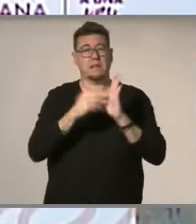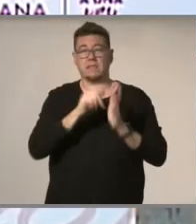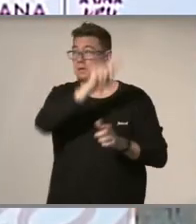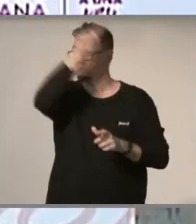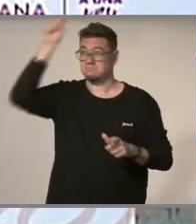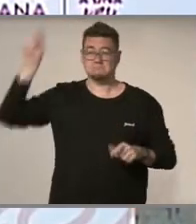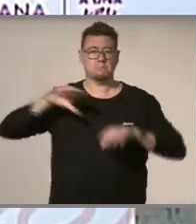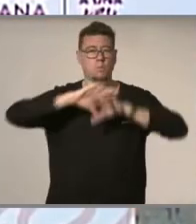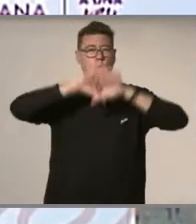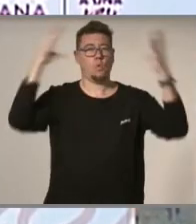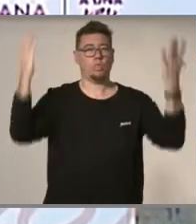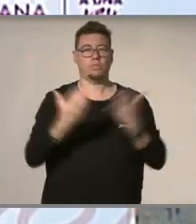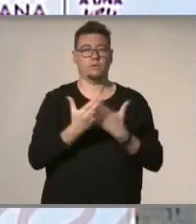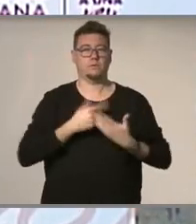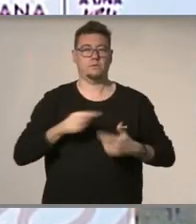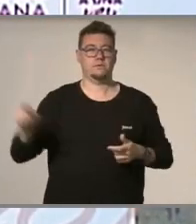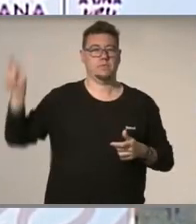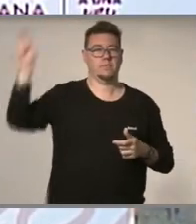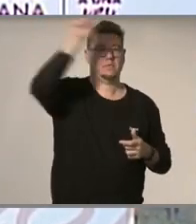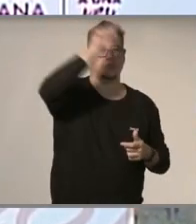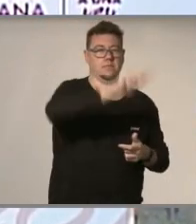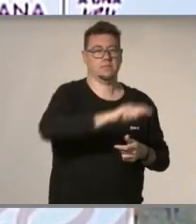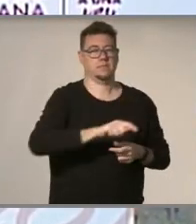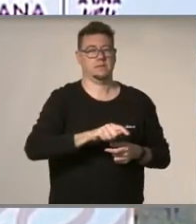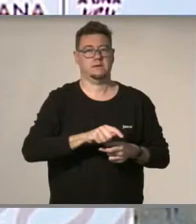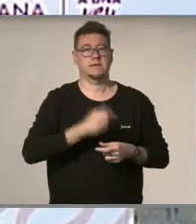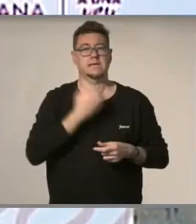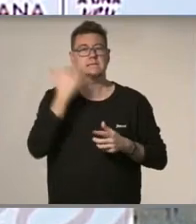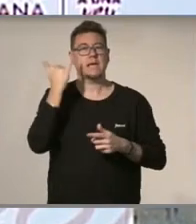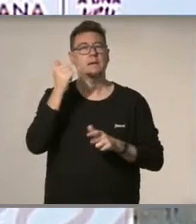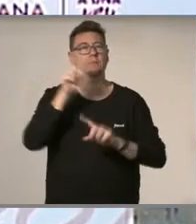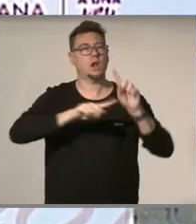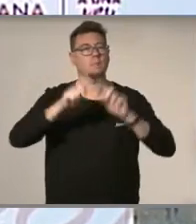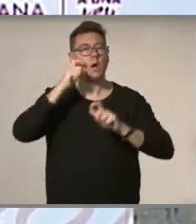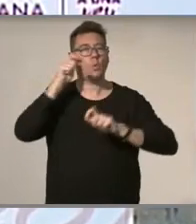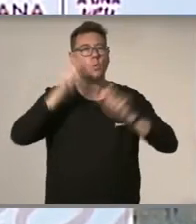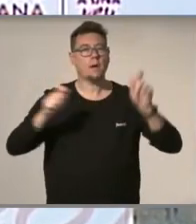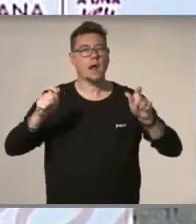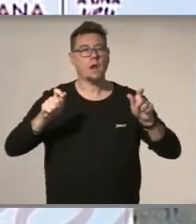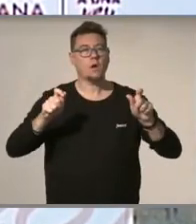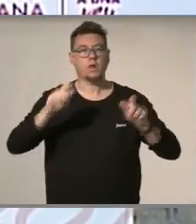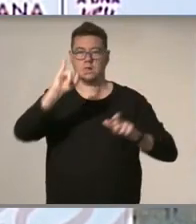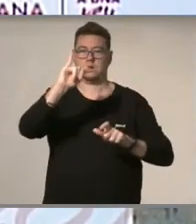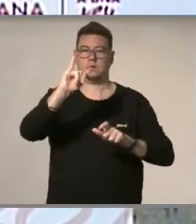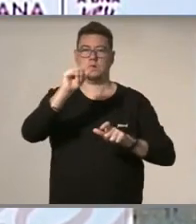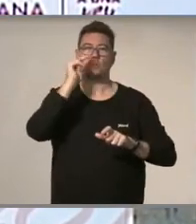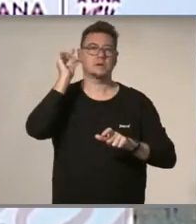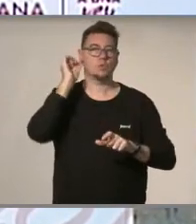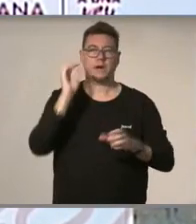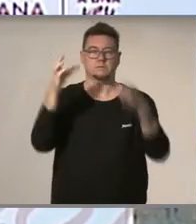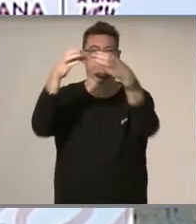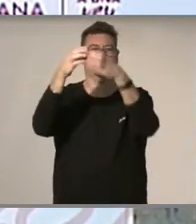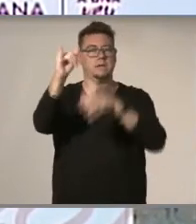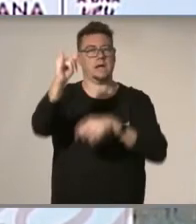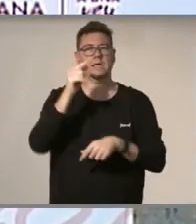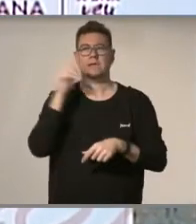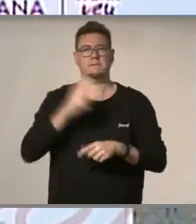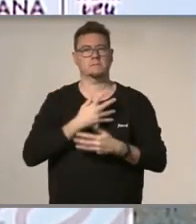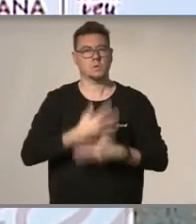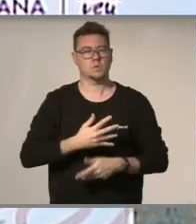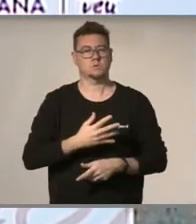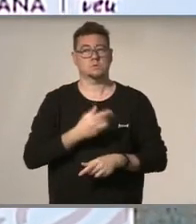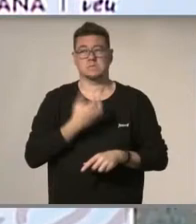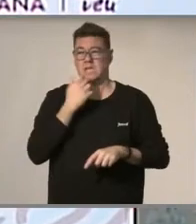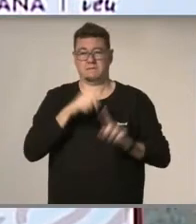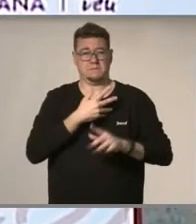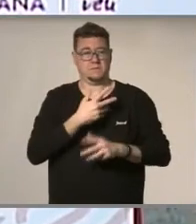falta. Y donde hay un mayor problema humano, ahí están esos hombres y mujeres que vienen voluntarios, si es